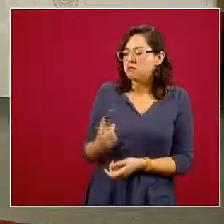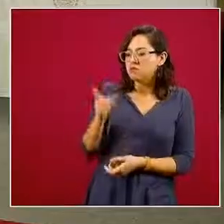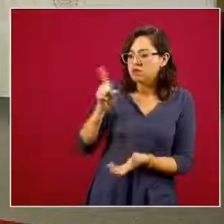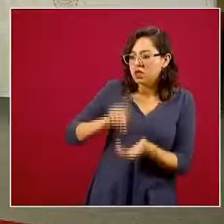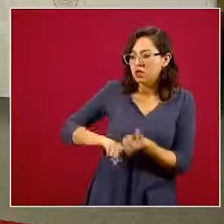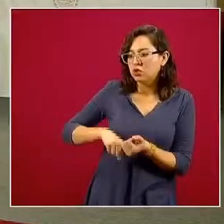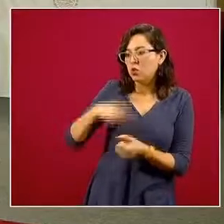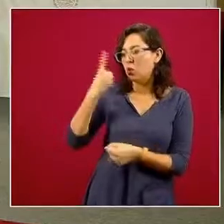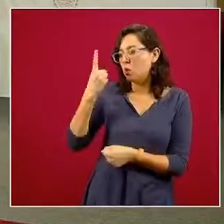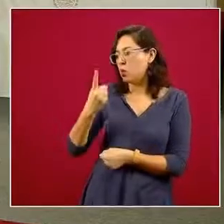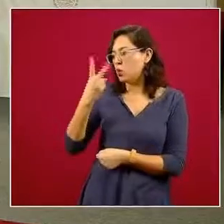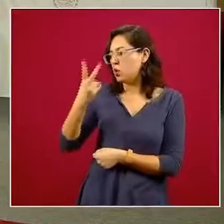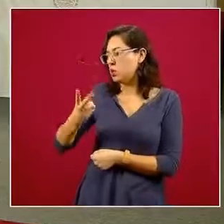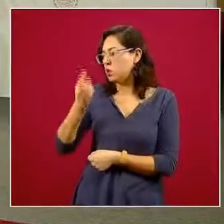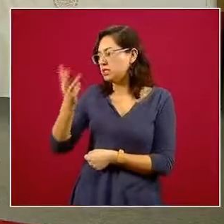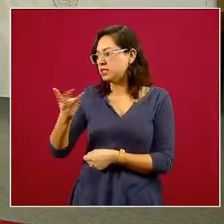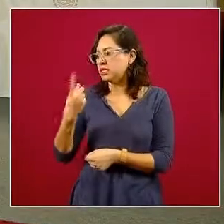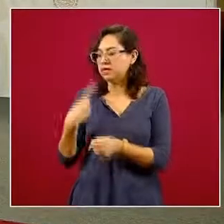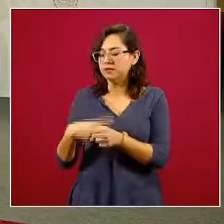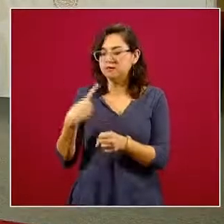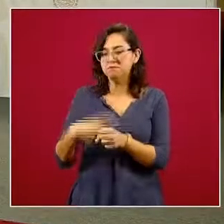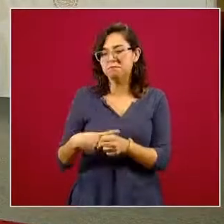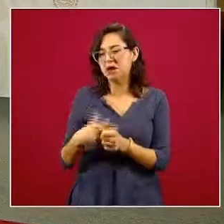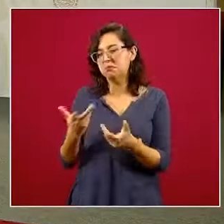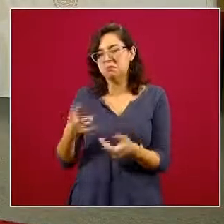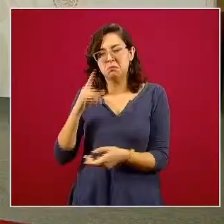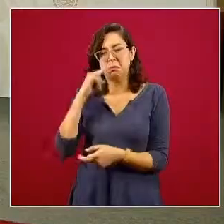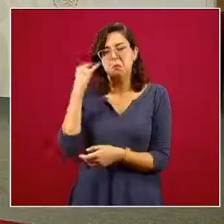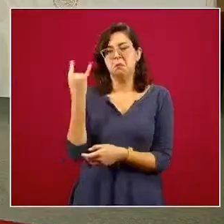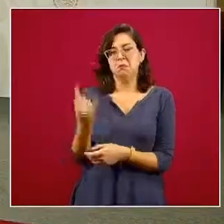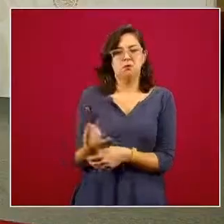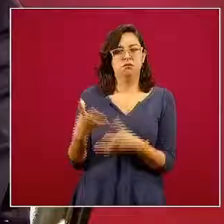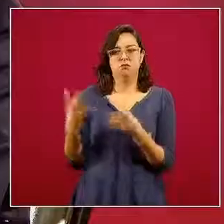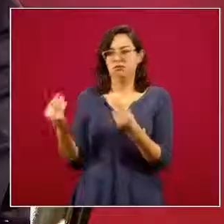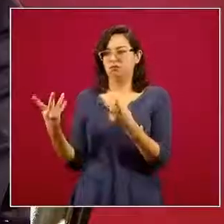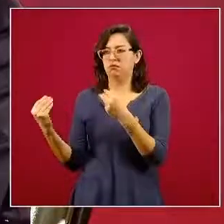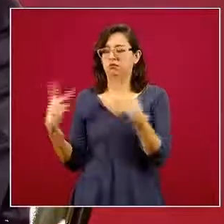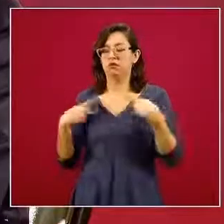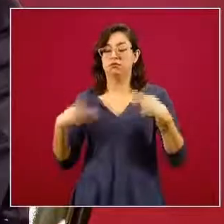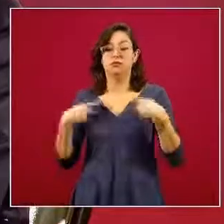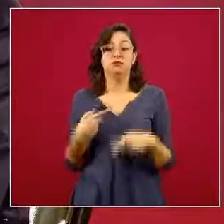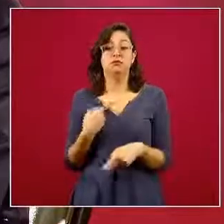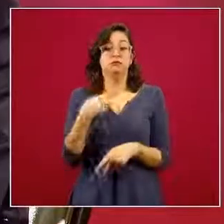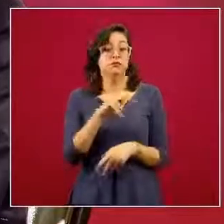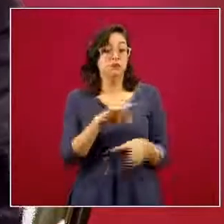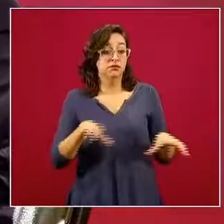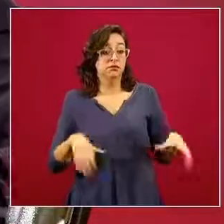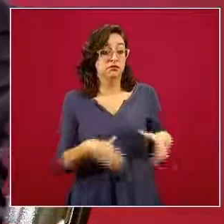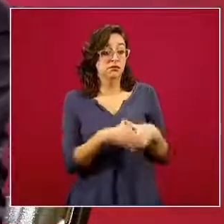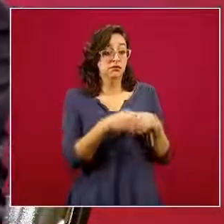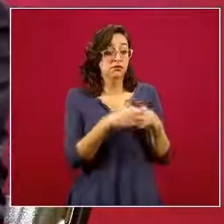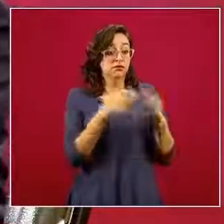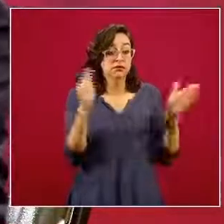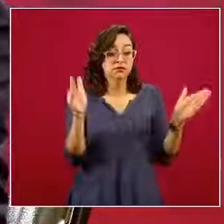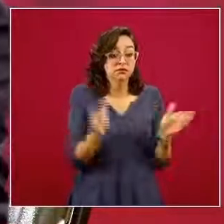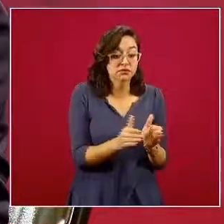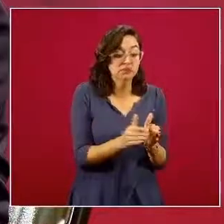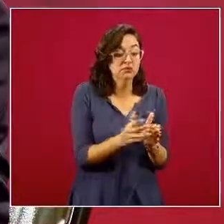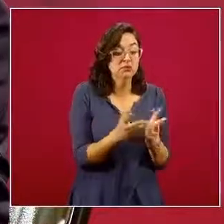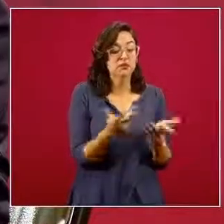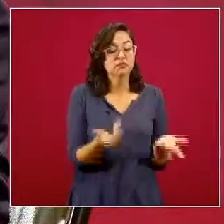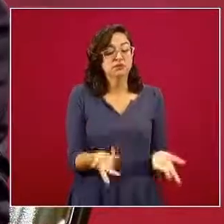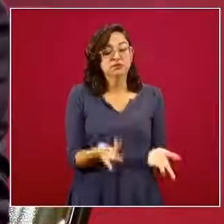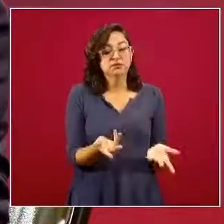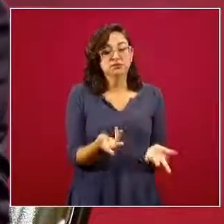tercer caso. Pero en las comunidades pequeñas, tanto suburbanas como rurales, si pusiéramos un nivel de agregación